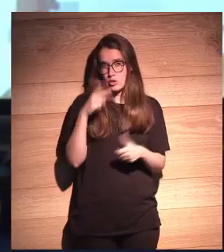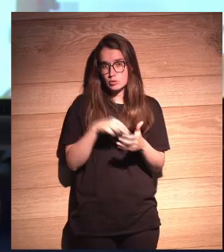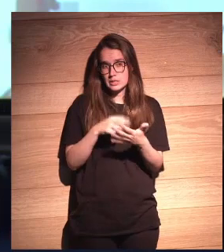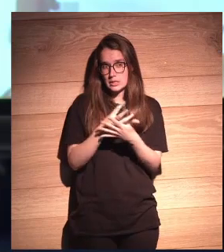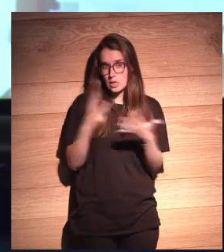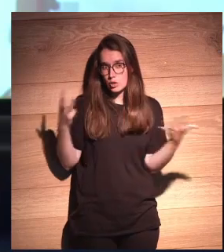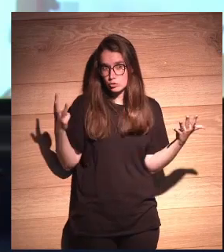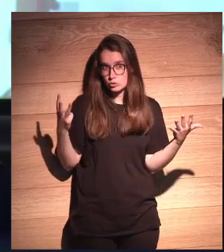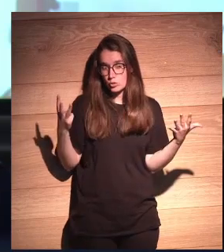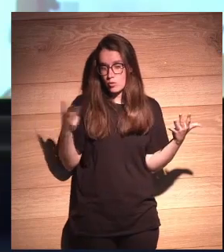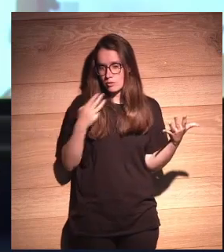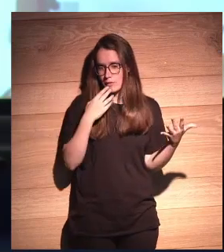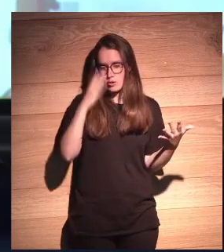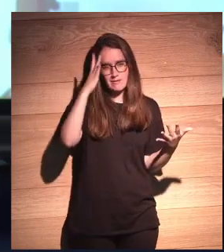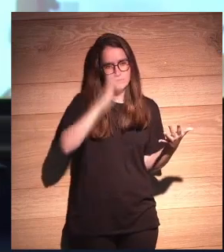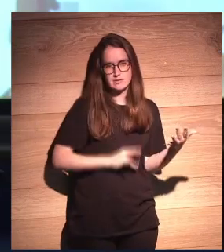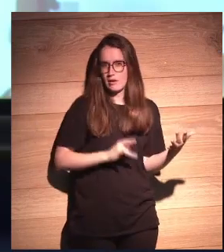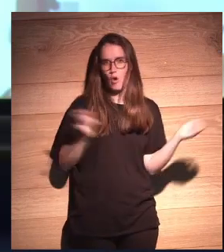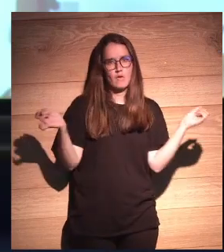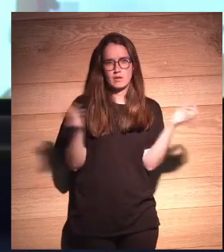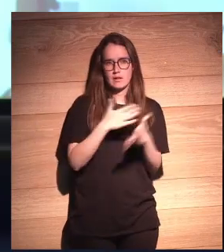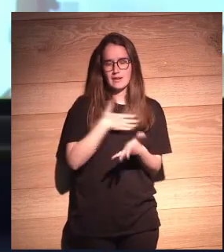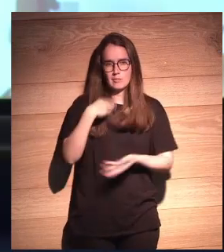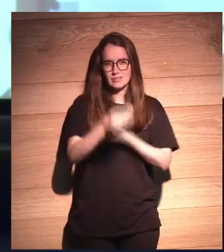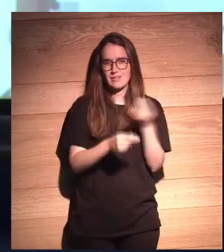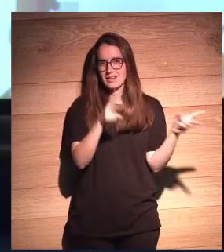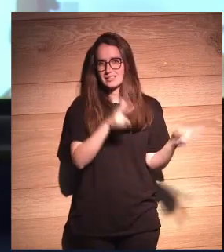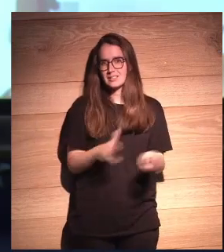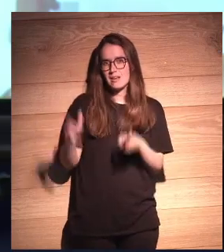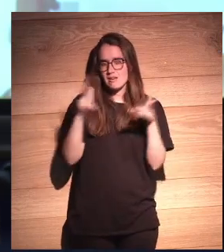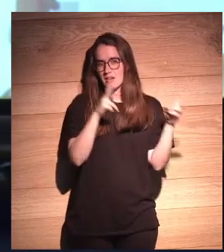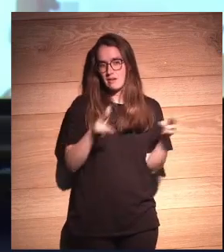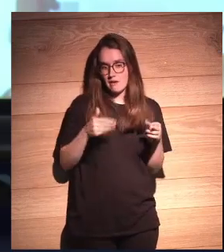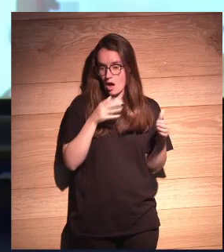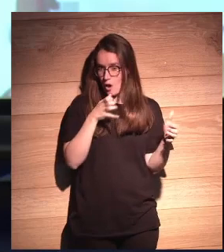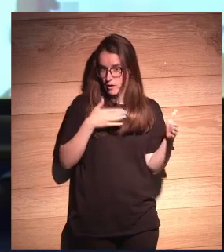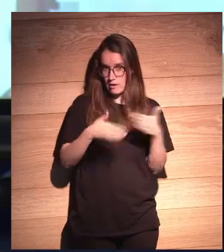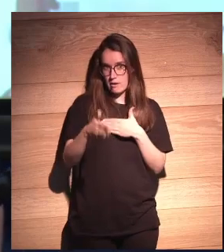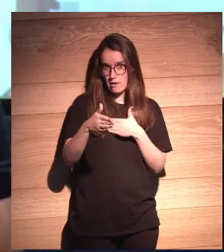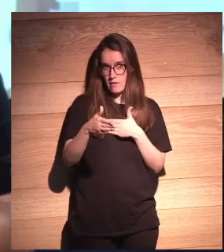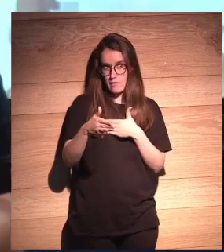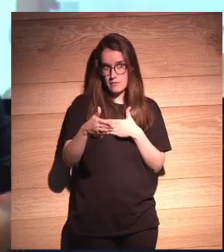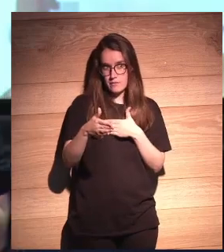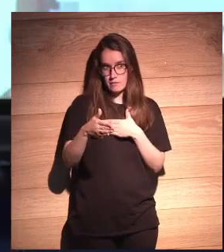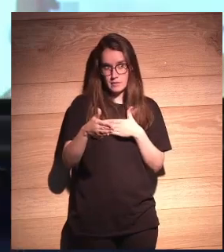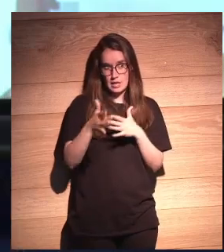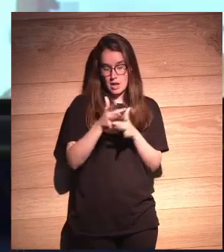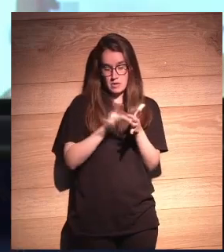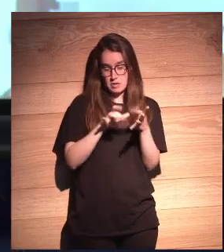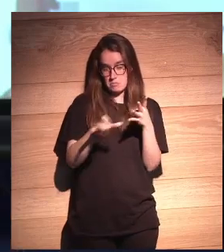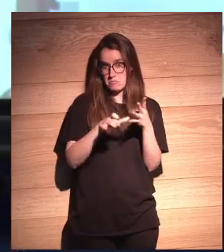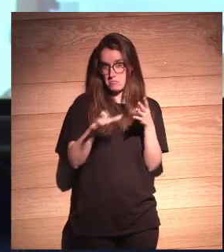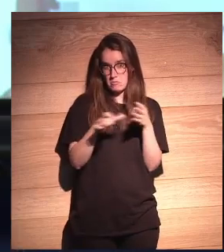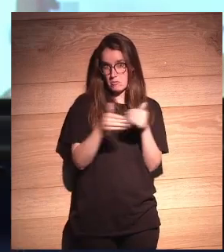2018, cuando nos dieron el sí definitivo de que sí que querían hacer esta serie, y se va a emitir ahora a finales de este mes, de